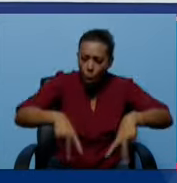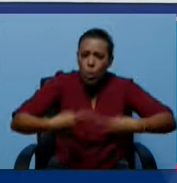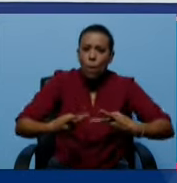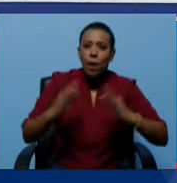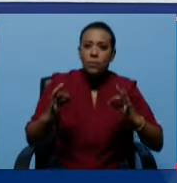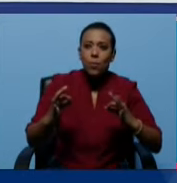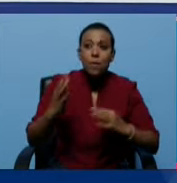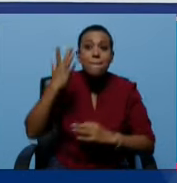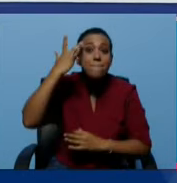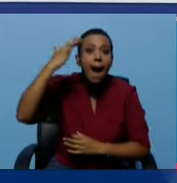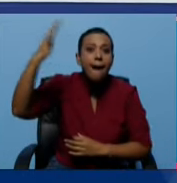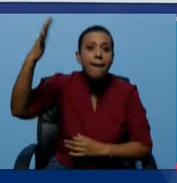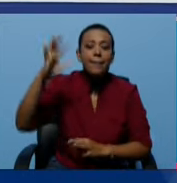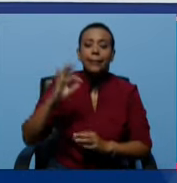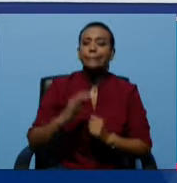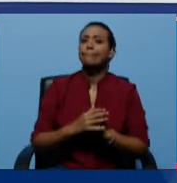innovación.